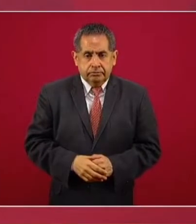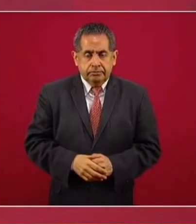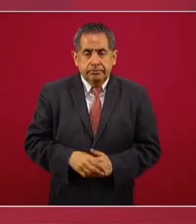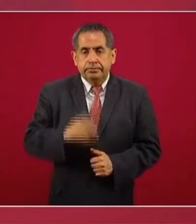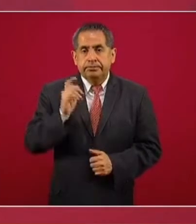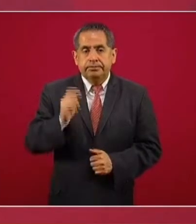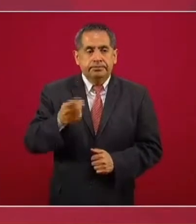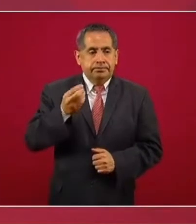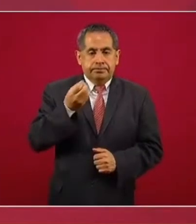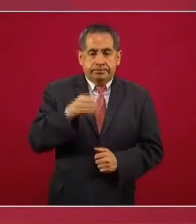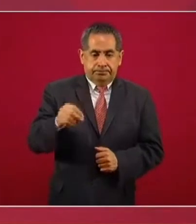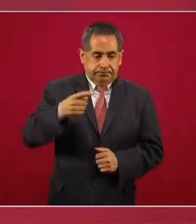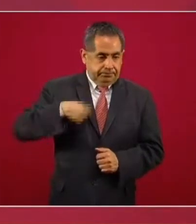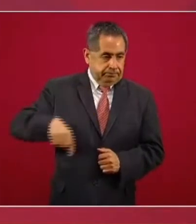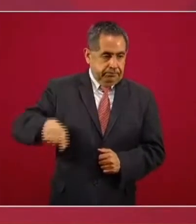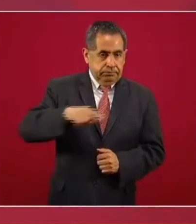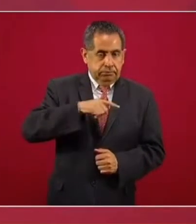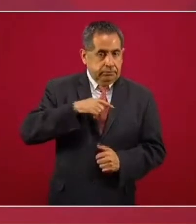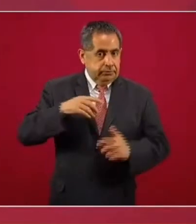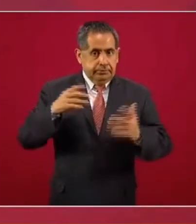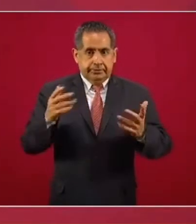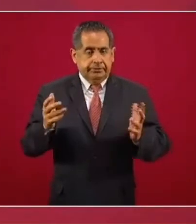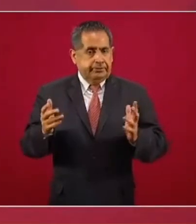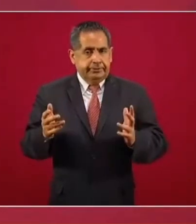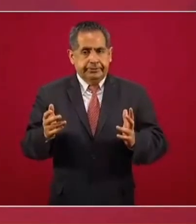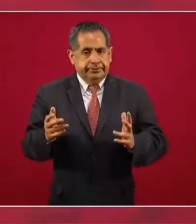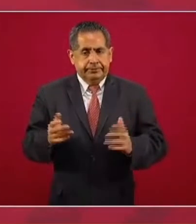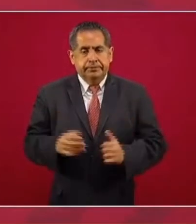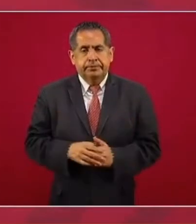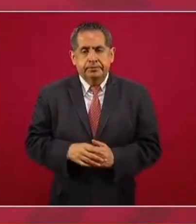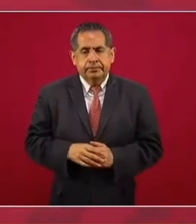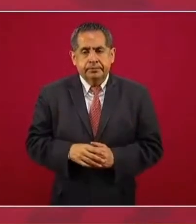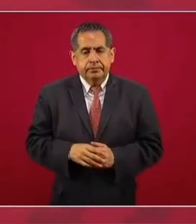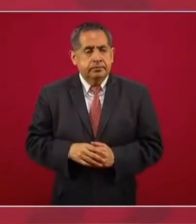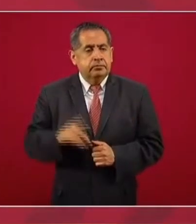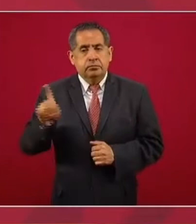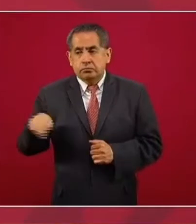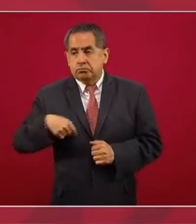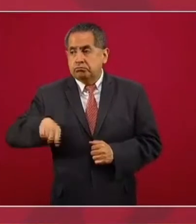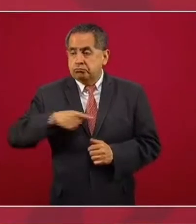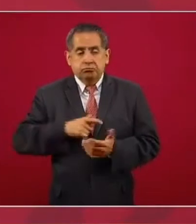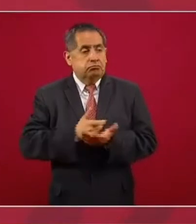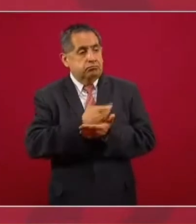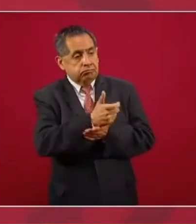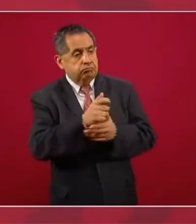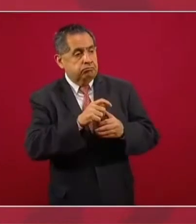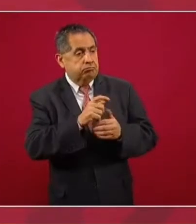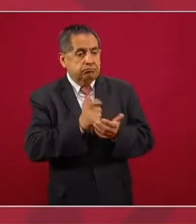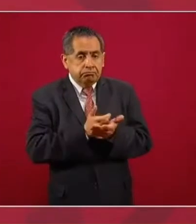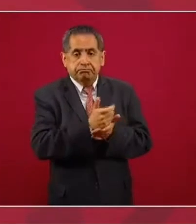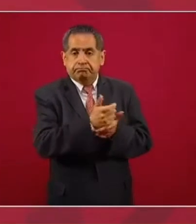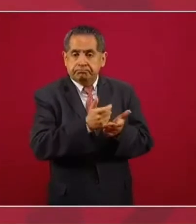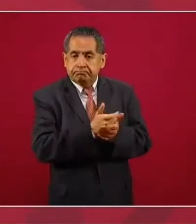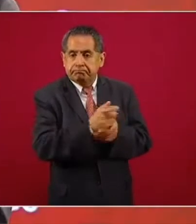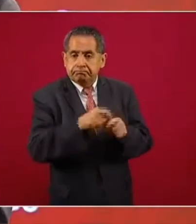que obliga a dar un subsidio